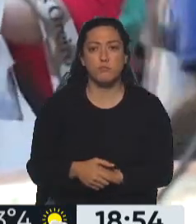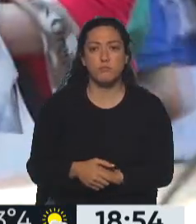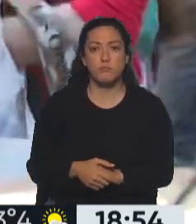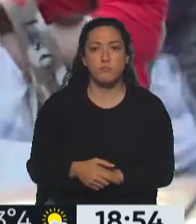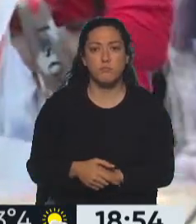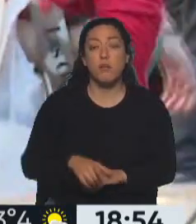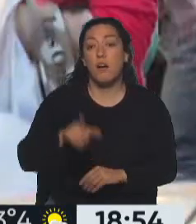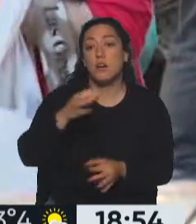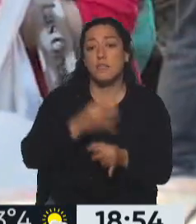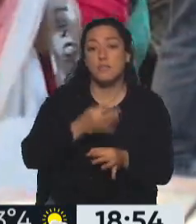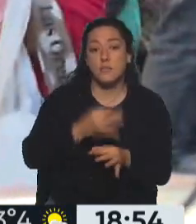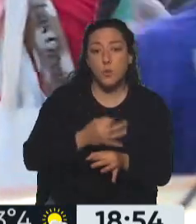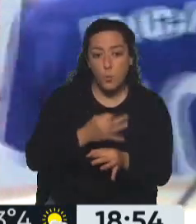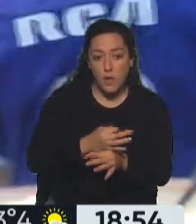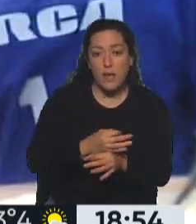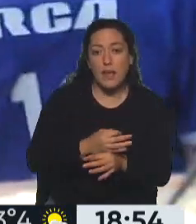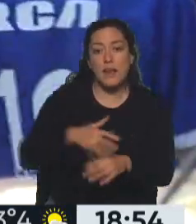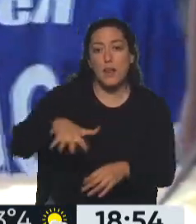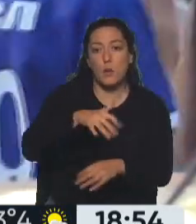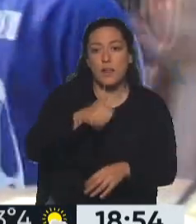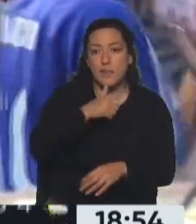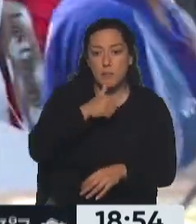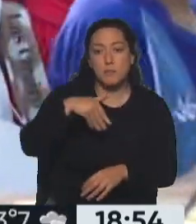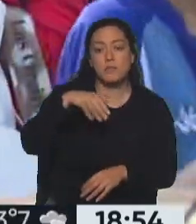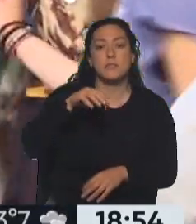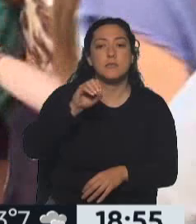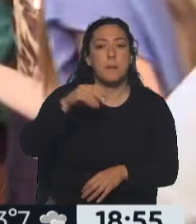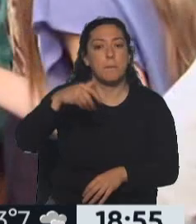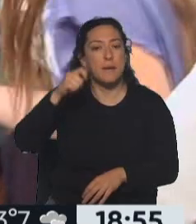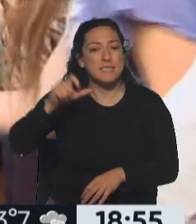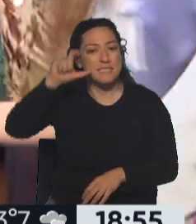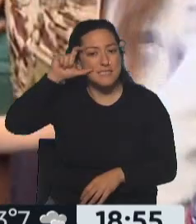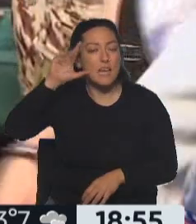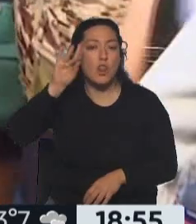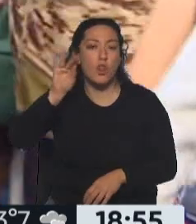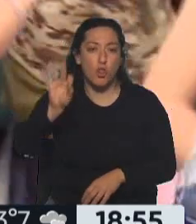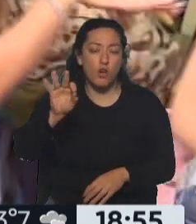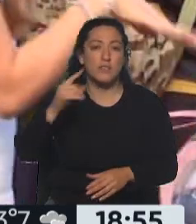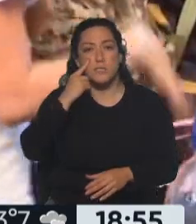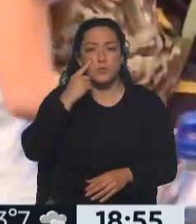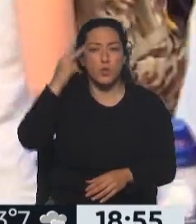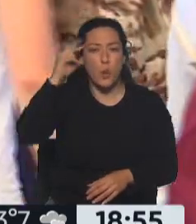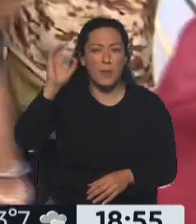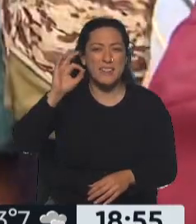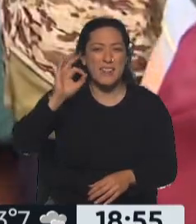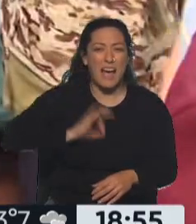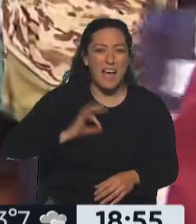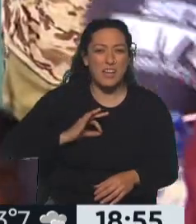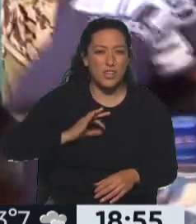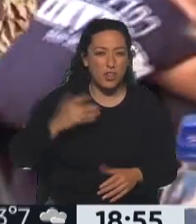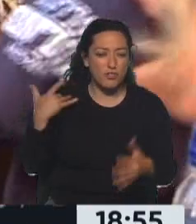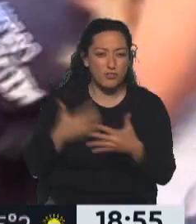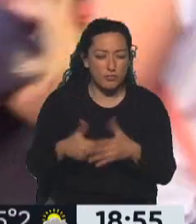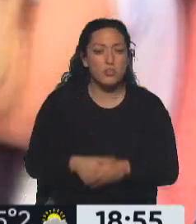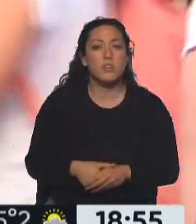Este es el Colegio Mancero en la localidad bonaerense de Quilmes, una institución educativa con 90 años de historia.